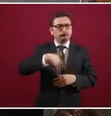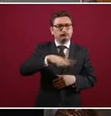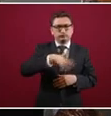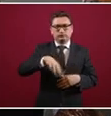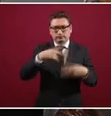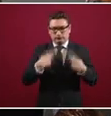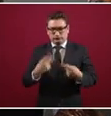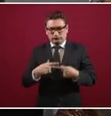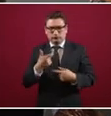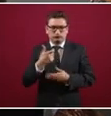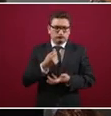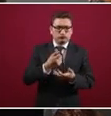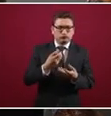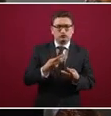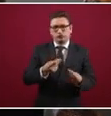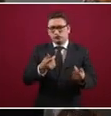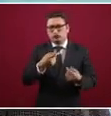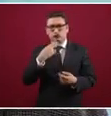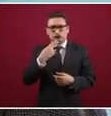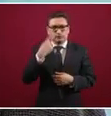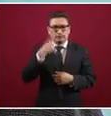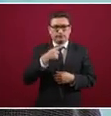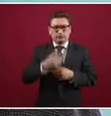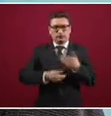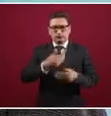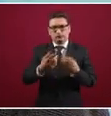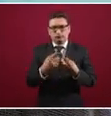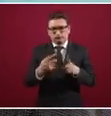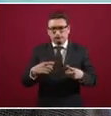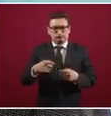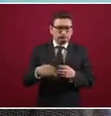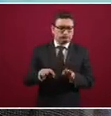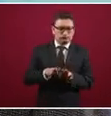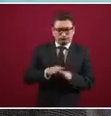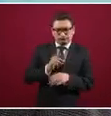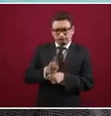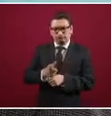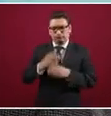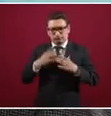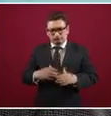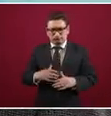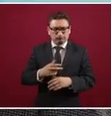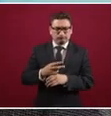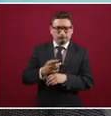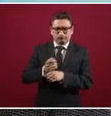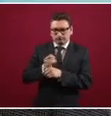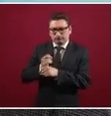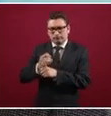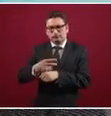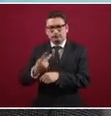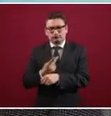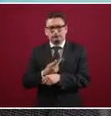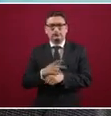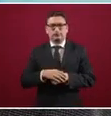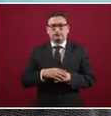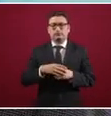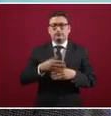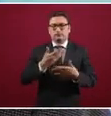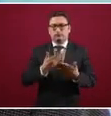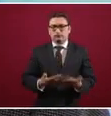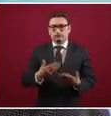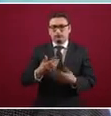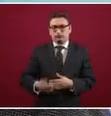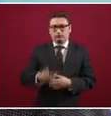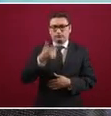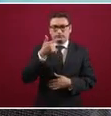desarrollo de la el mecanismo extraordinario forense para finalmente dar a conocer hoy 7 instrucciones que